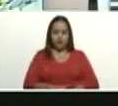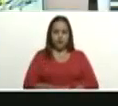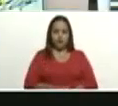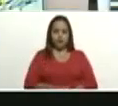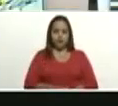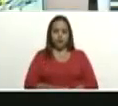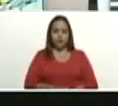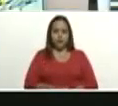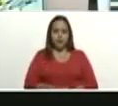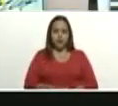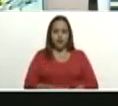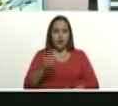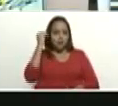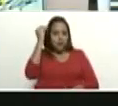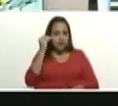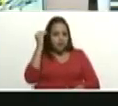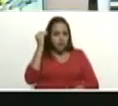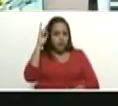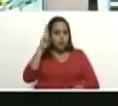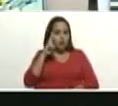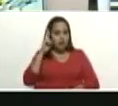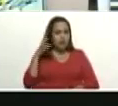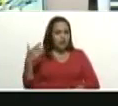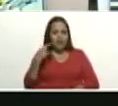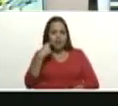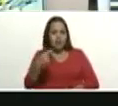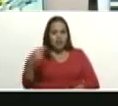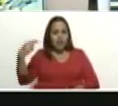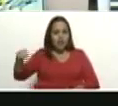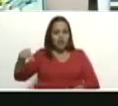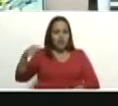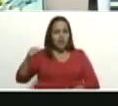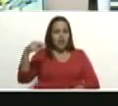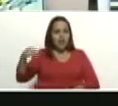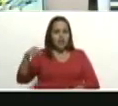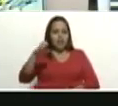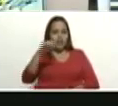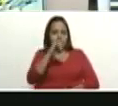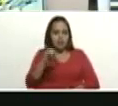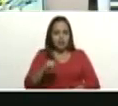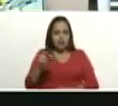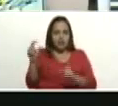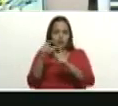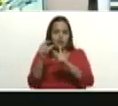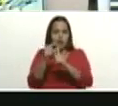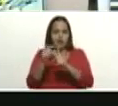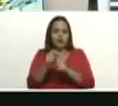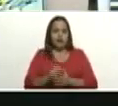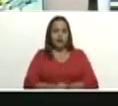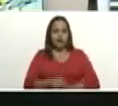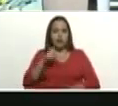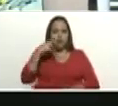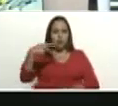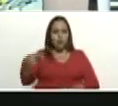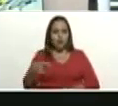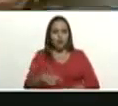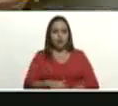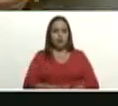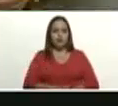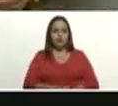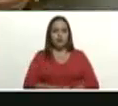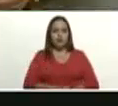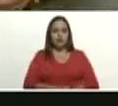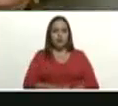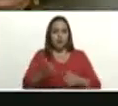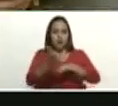El pensamiento crítico. ¿Qué dice Ñañez? Vamos a dar la palabra a Ñañez, el poeta el poeta del gobierno,